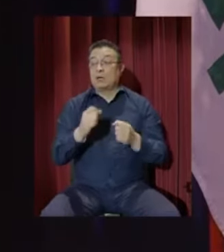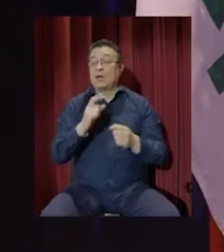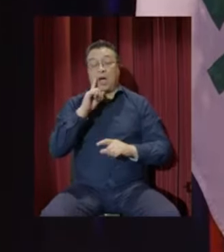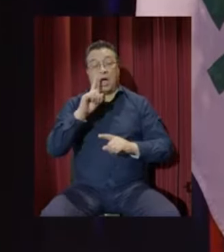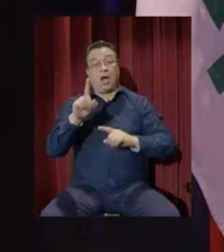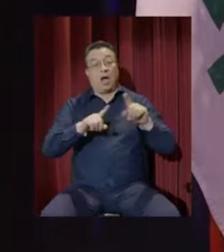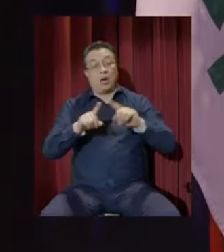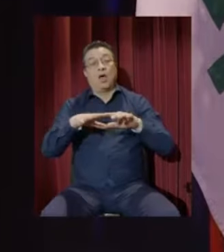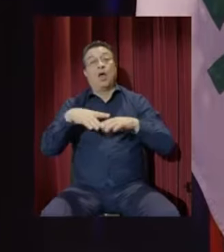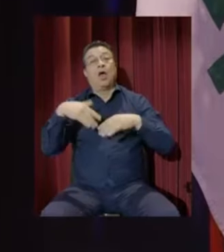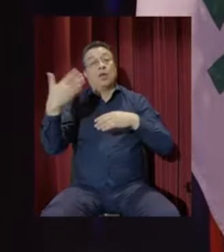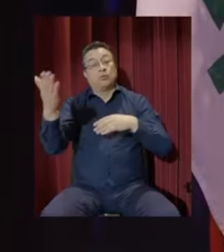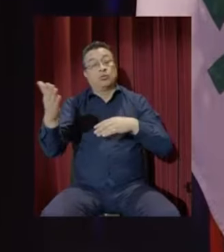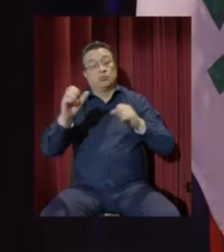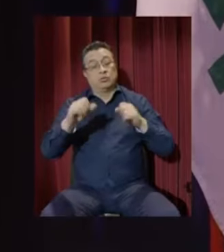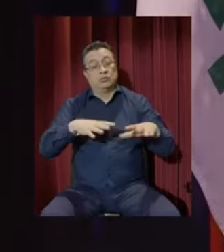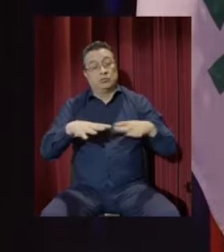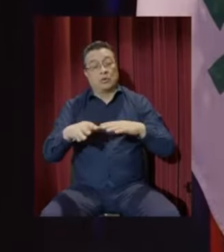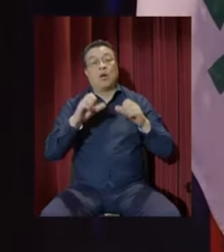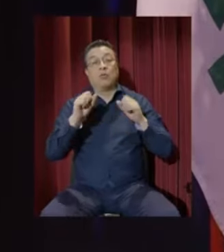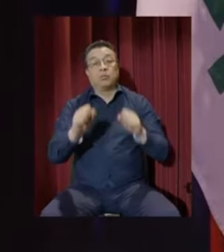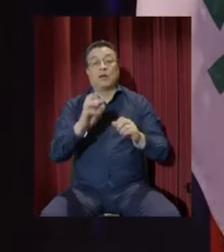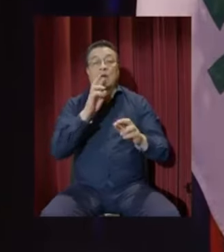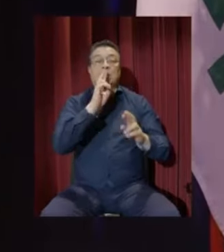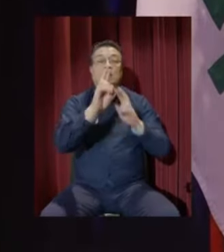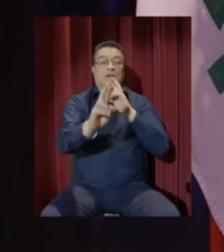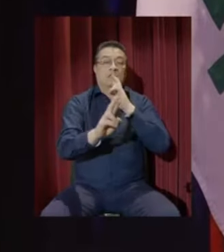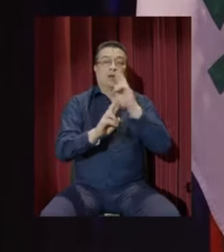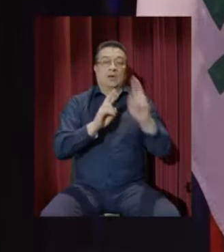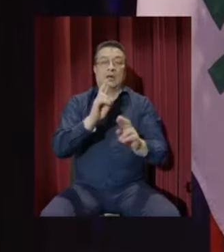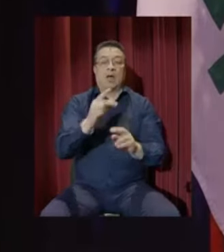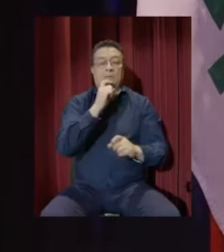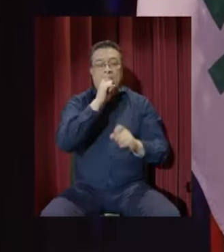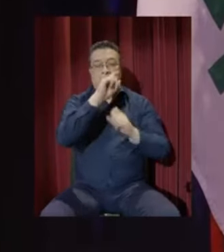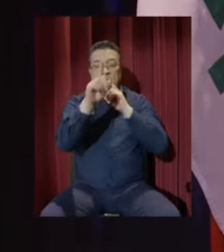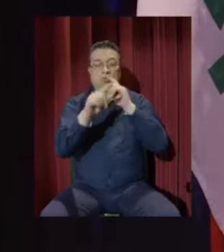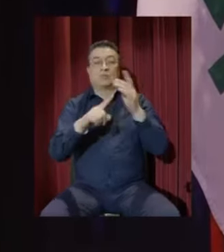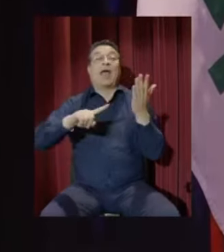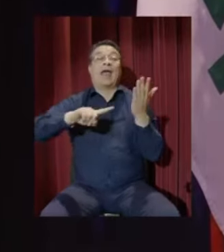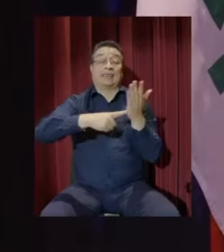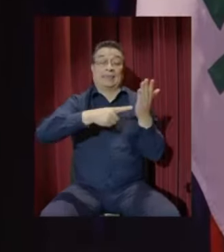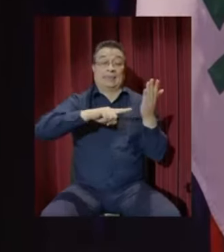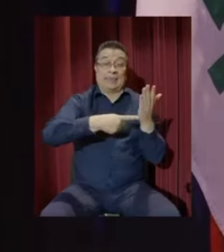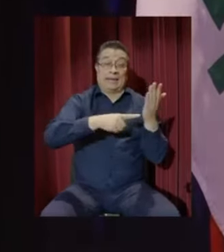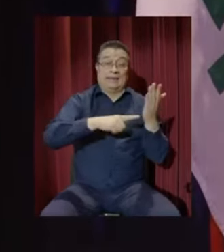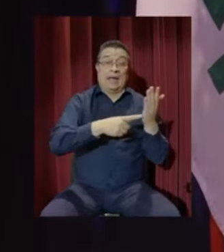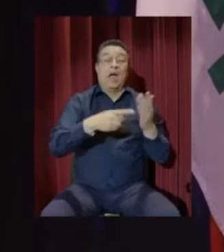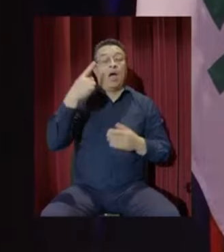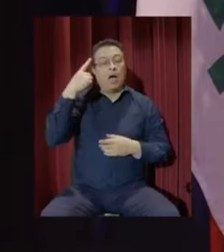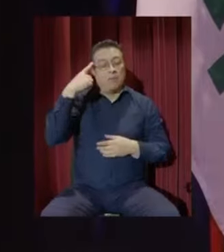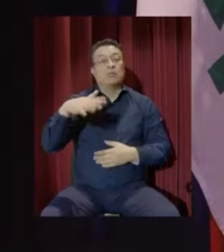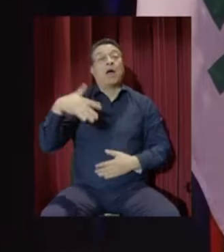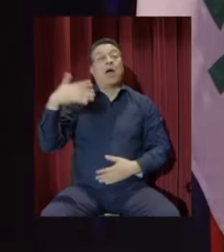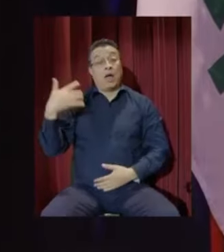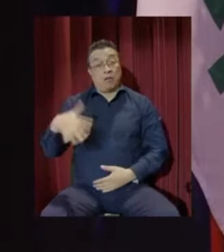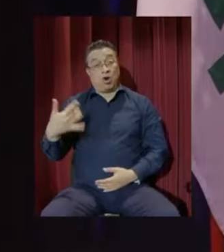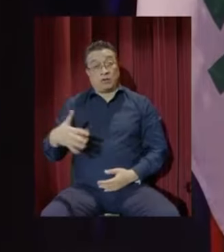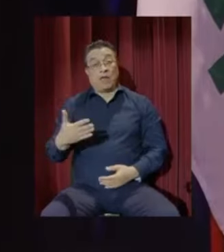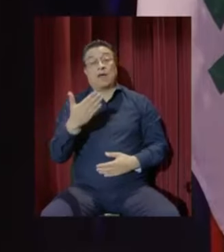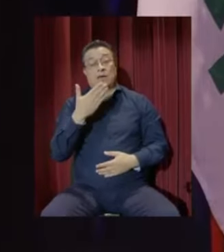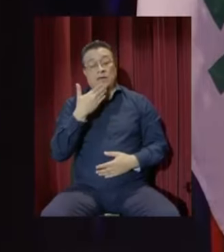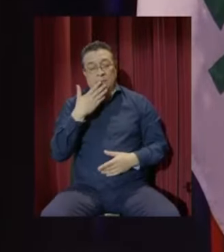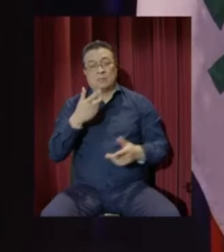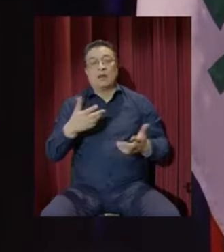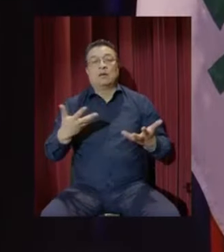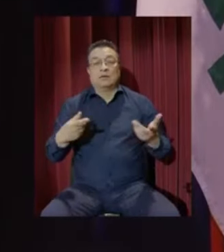actividad en otro minuto pero para para responder preguntas muchas veces técnicas pero que tienen una trascendencia en la